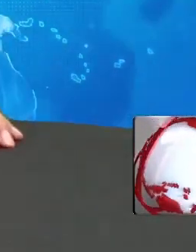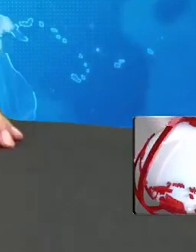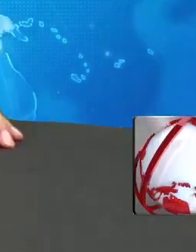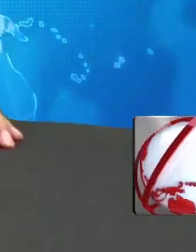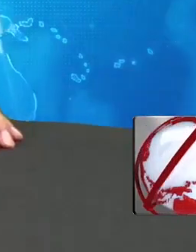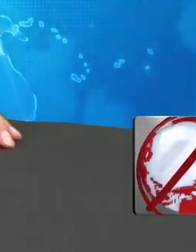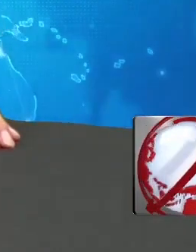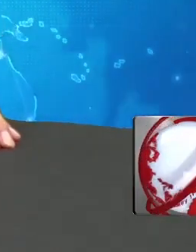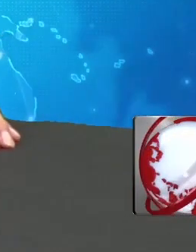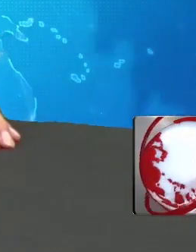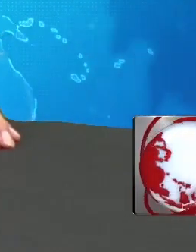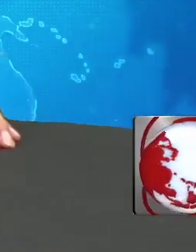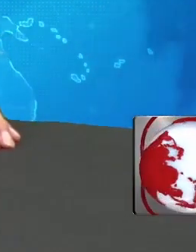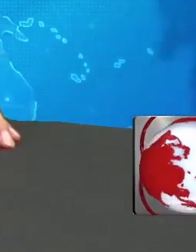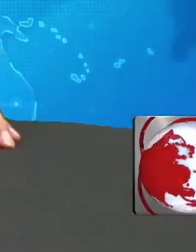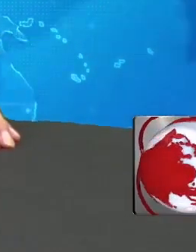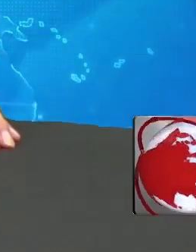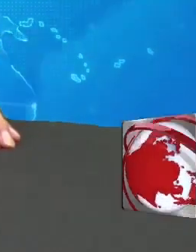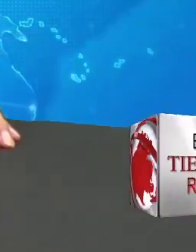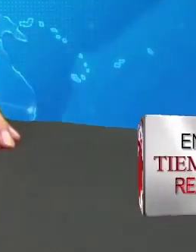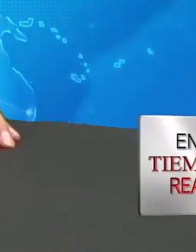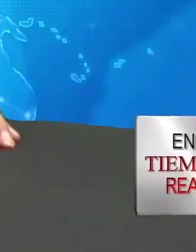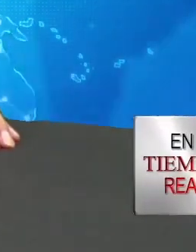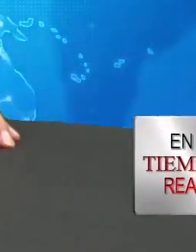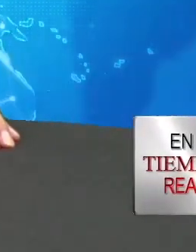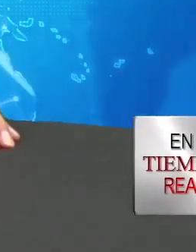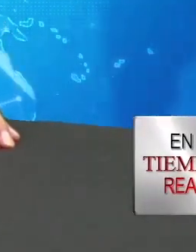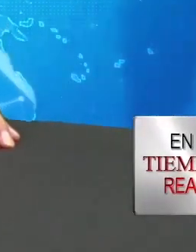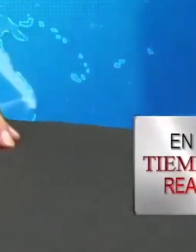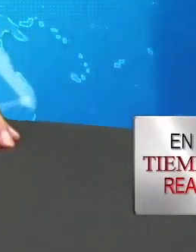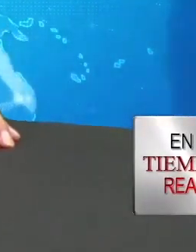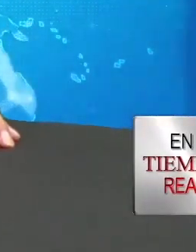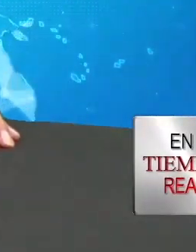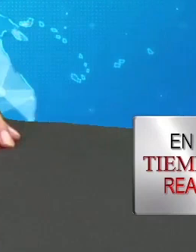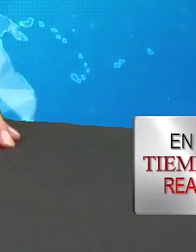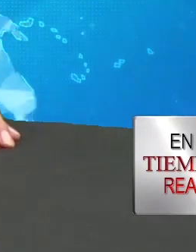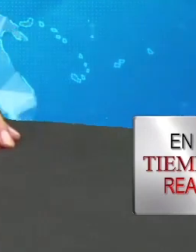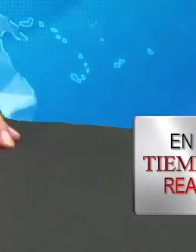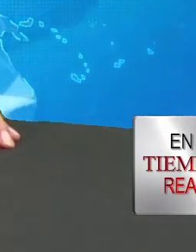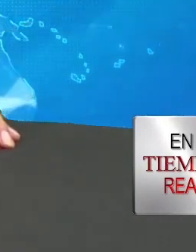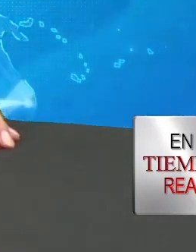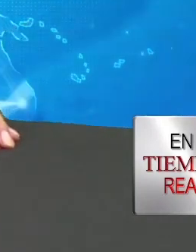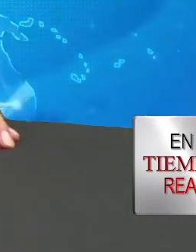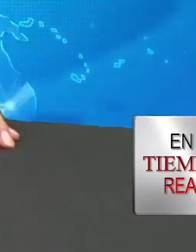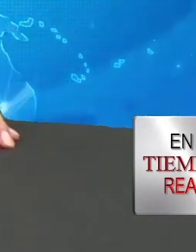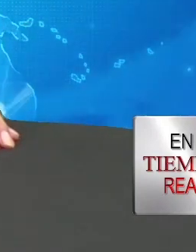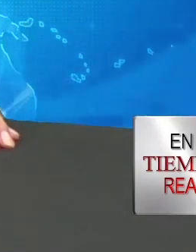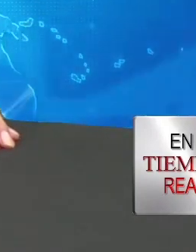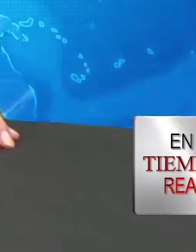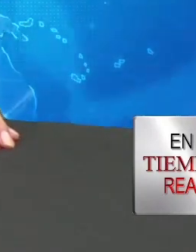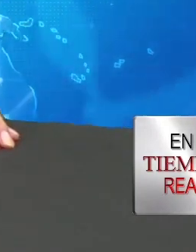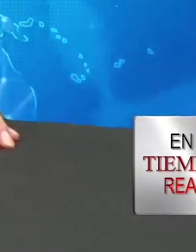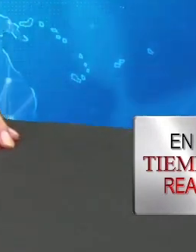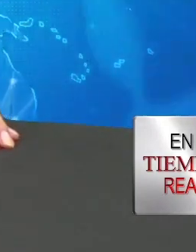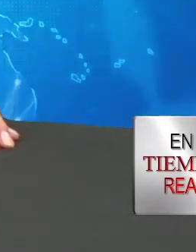lleva un 67% de avance y entre agosto y septiembre de este año comenzarán las pruebas de trenes, aunque